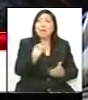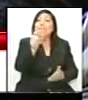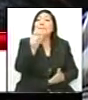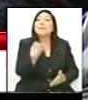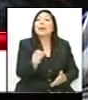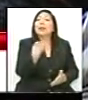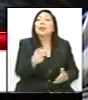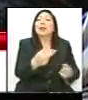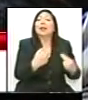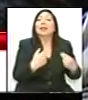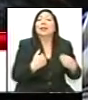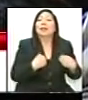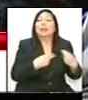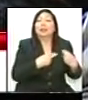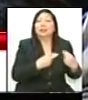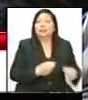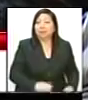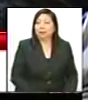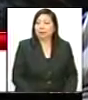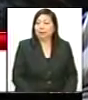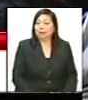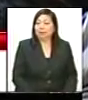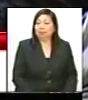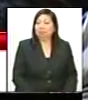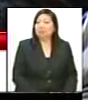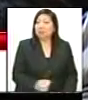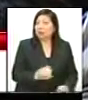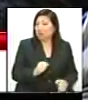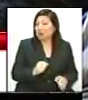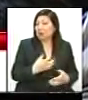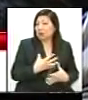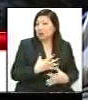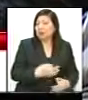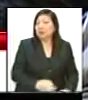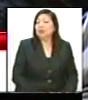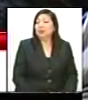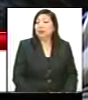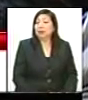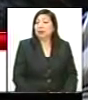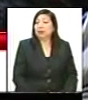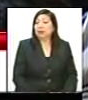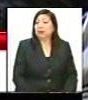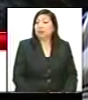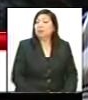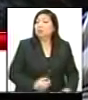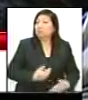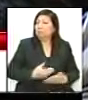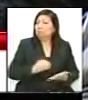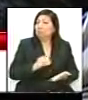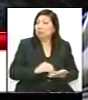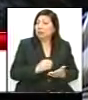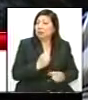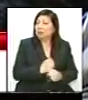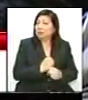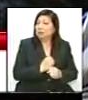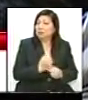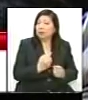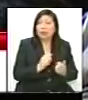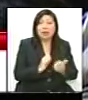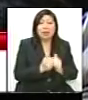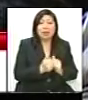que corresponden. Y así hubiéramos querido que suceda. Porque si queremos trabajar realmente una buena